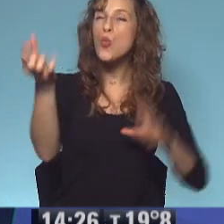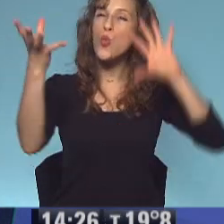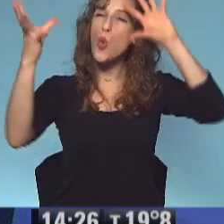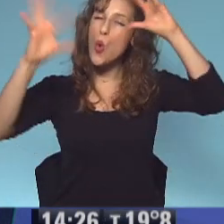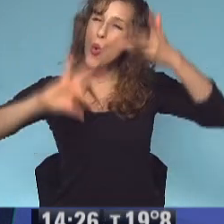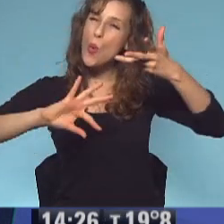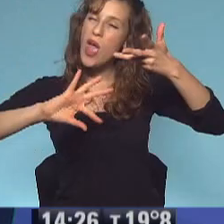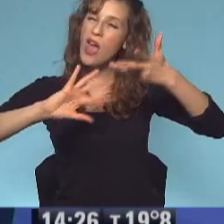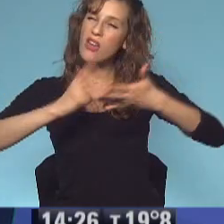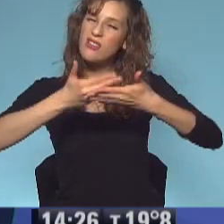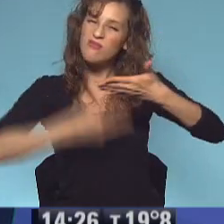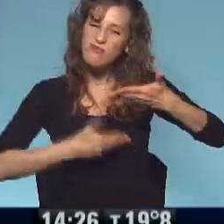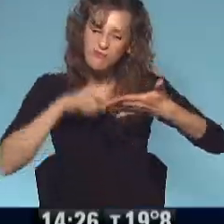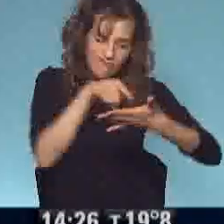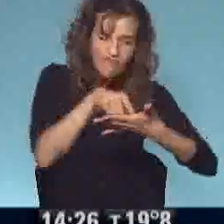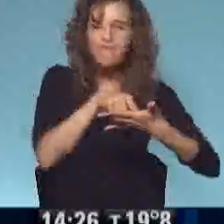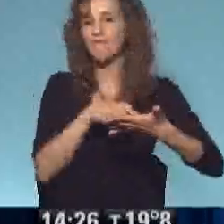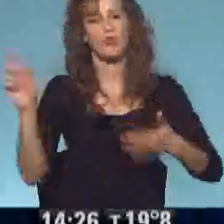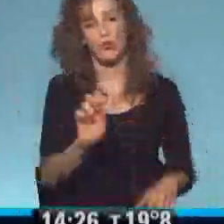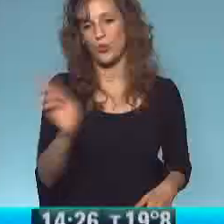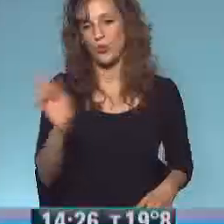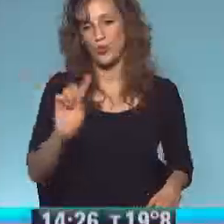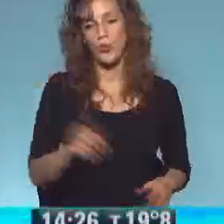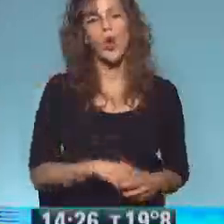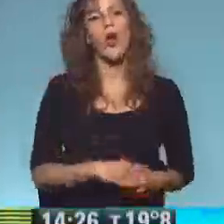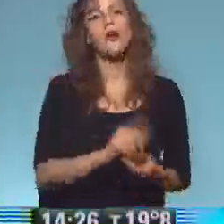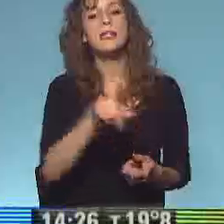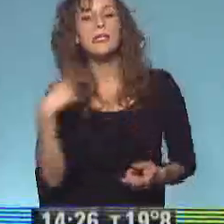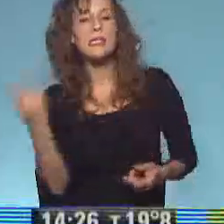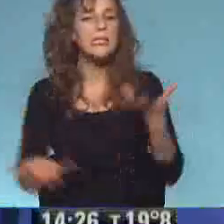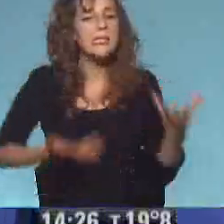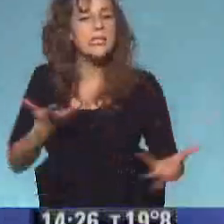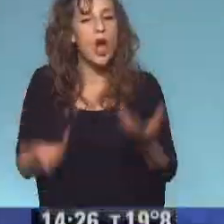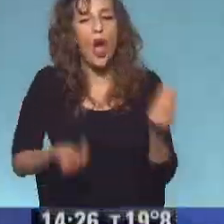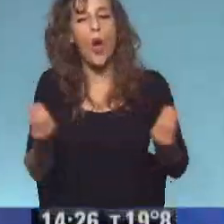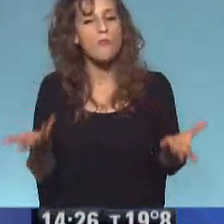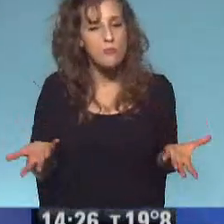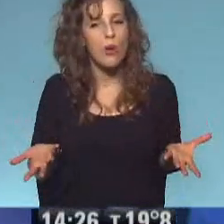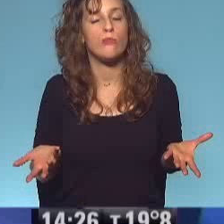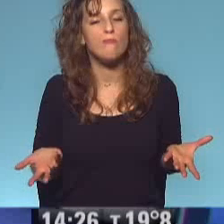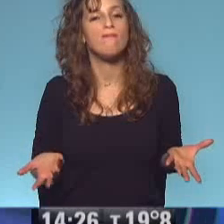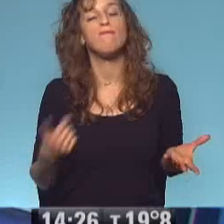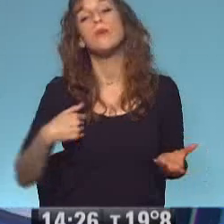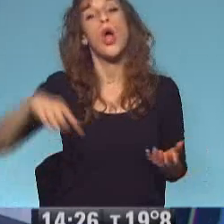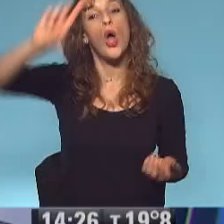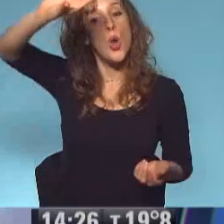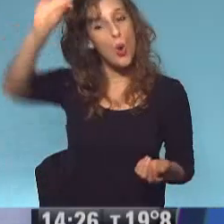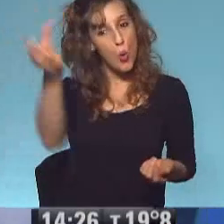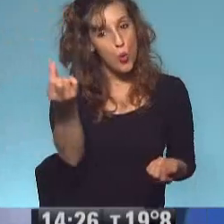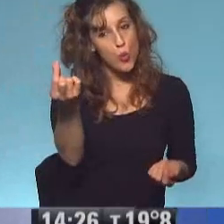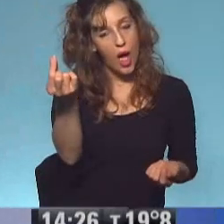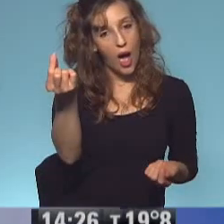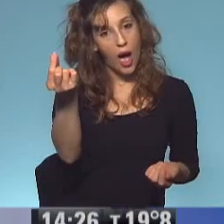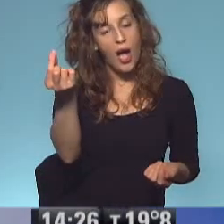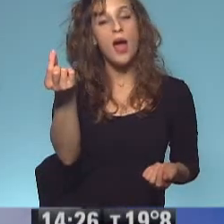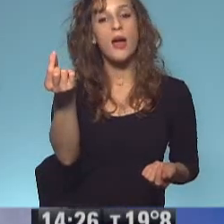No era así. No era así. A ver, sigamos pensando en casa, ¿eh? Sigamos pensando en casa, ¿cómo puede ser? A ver. La luna, a mi papel.